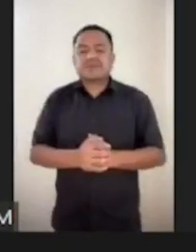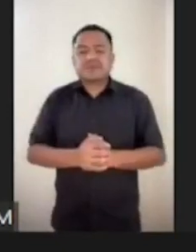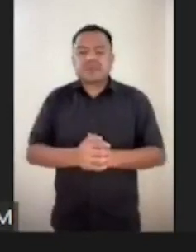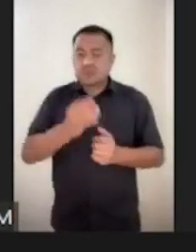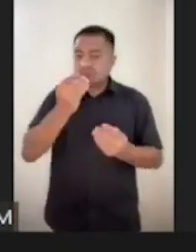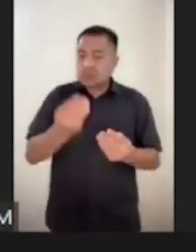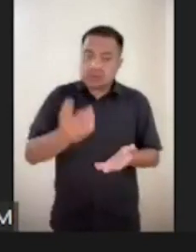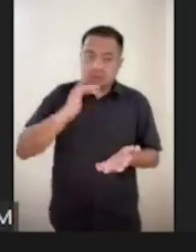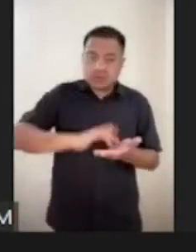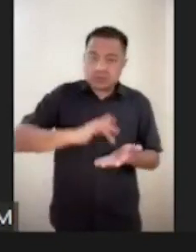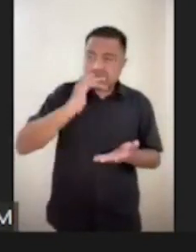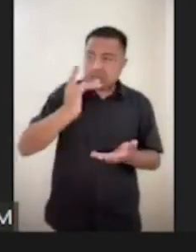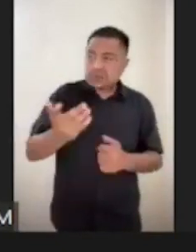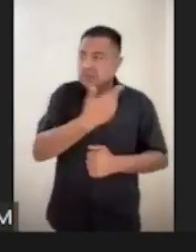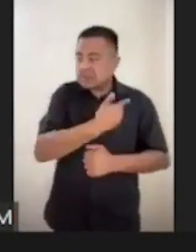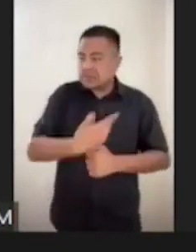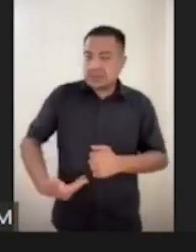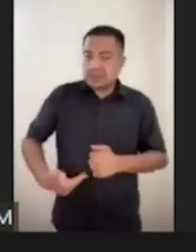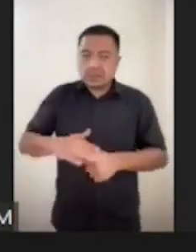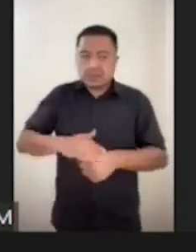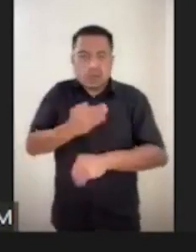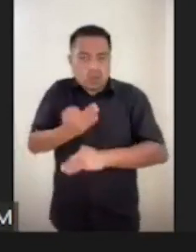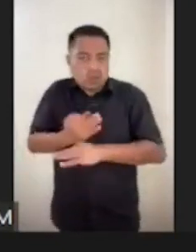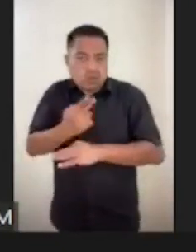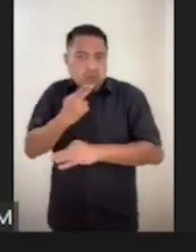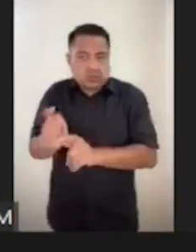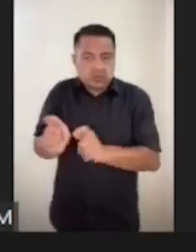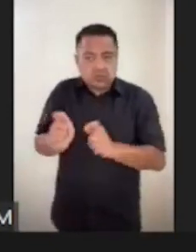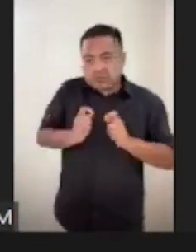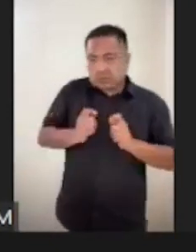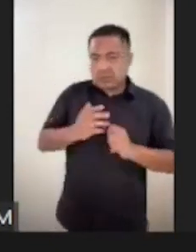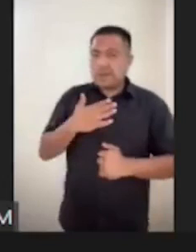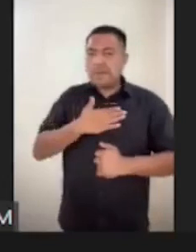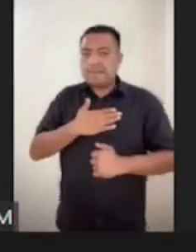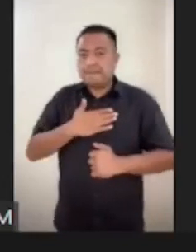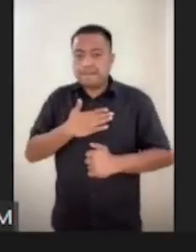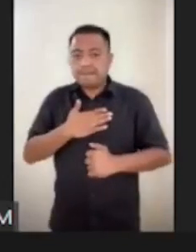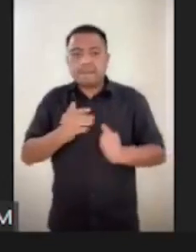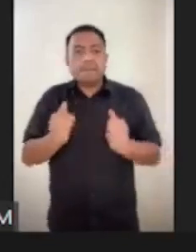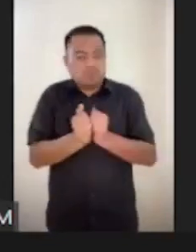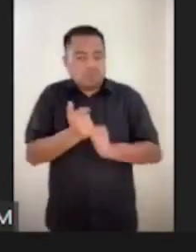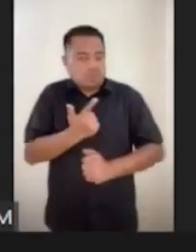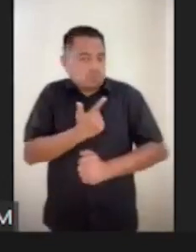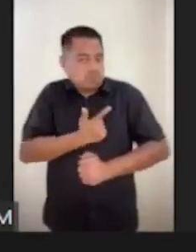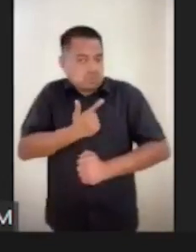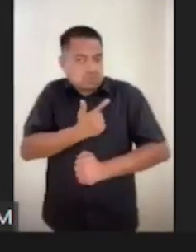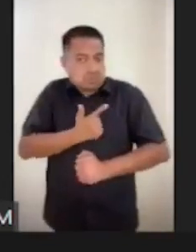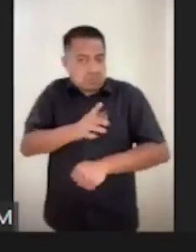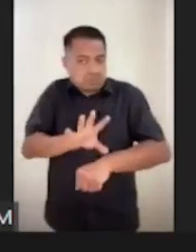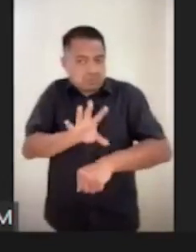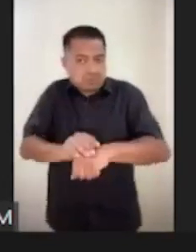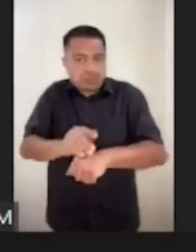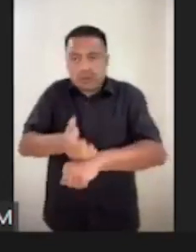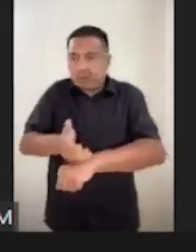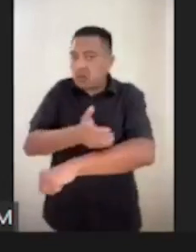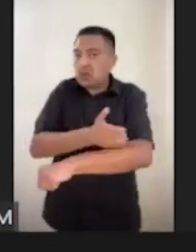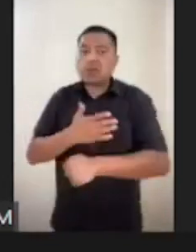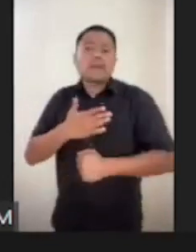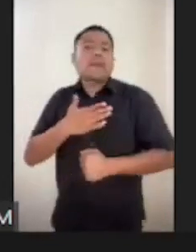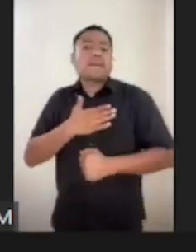gracias, compañera presidente, por el uso de la palabra. Con la venia de mis compañeras